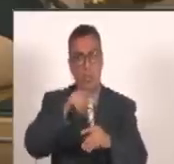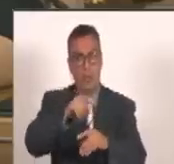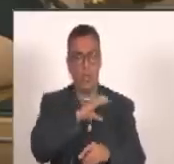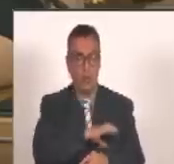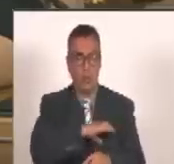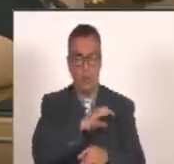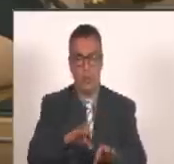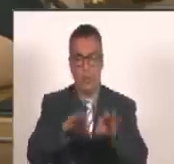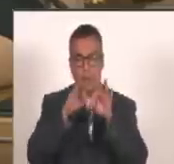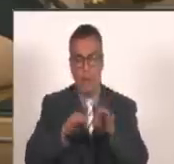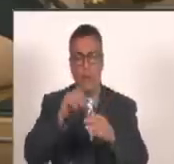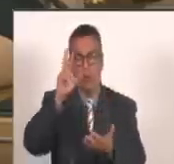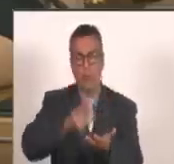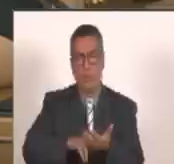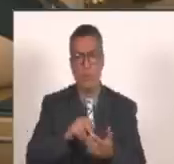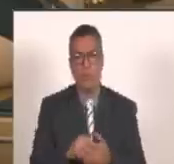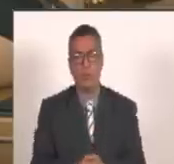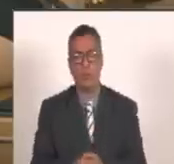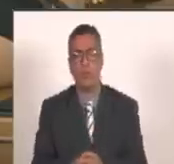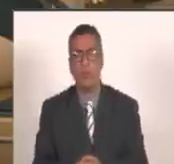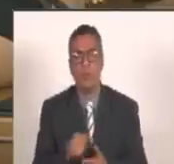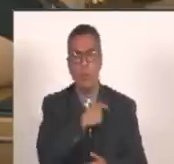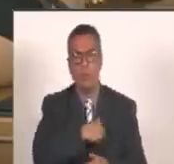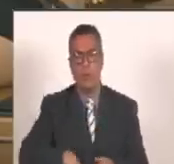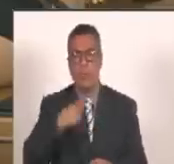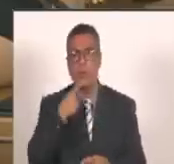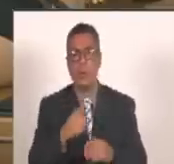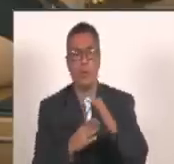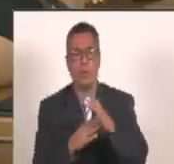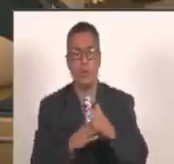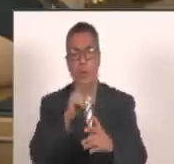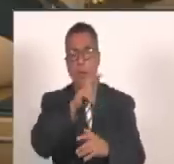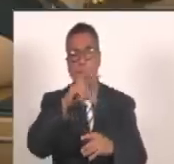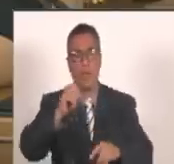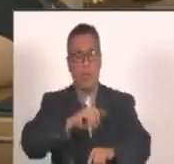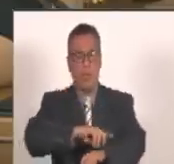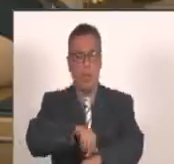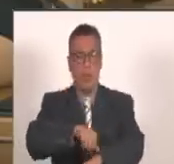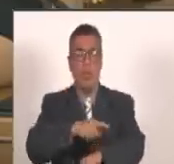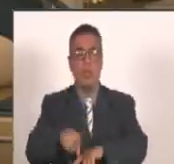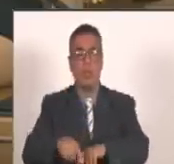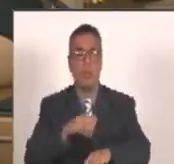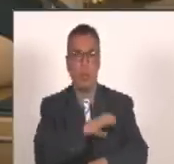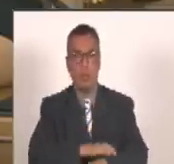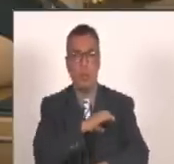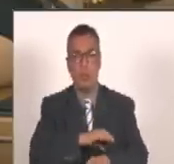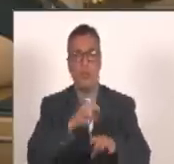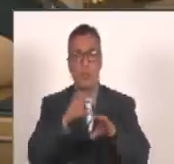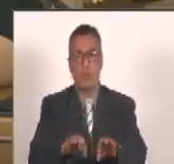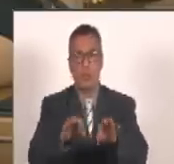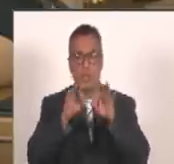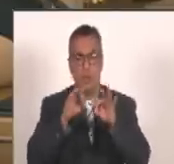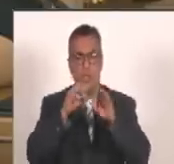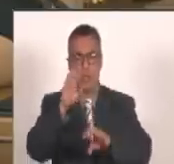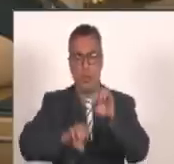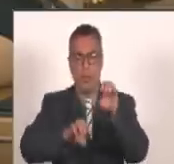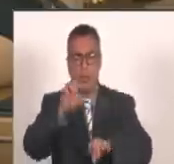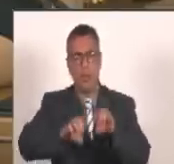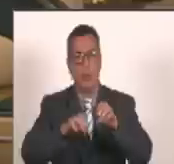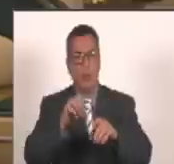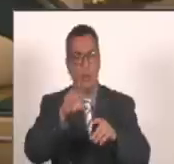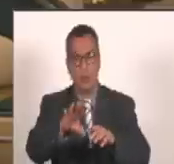comisión especial resultó aprobada. El presidente se dio un receso de 20 minutos a fin de que la comisión especial evaluara